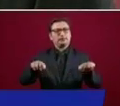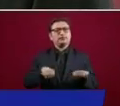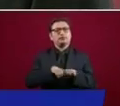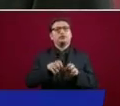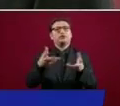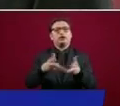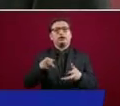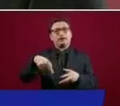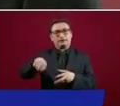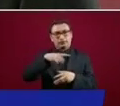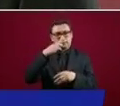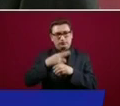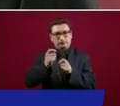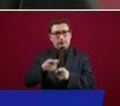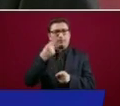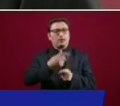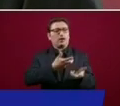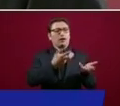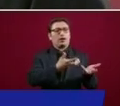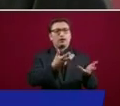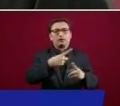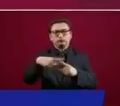estos operativos.